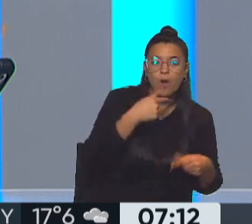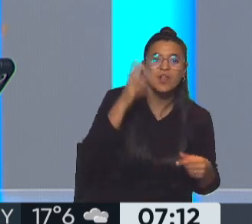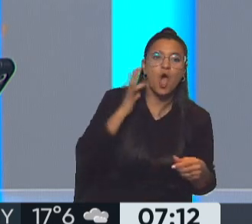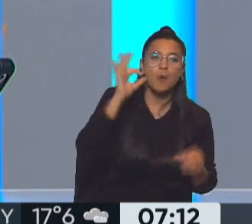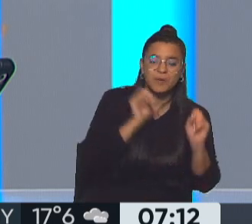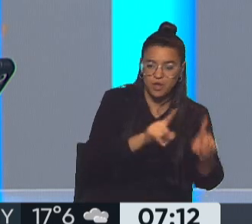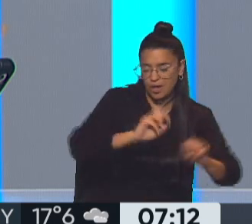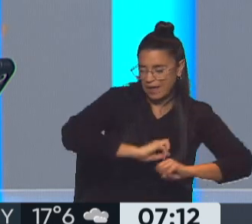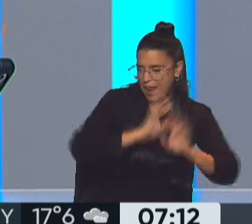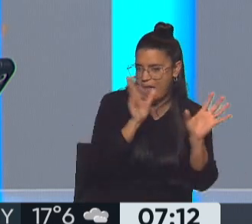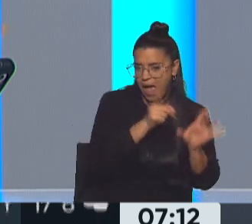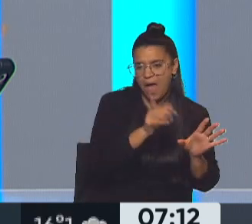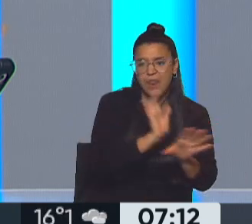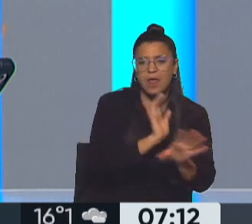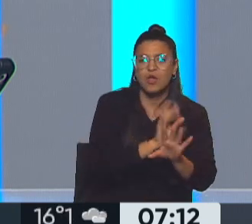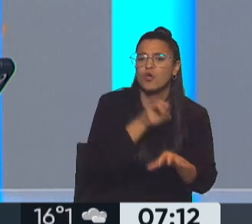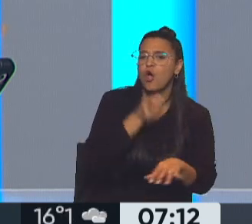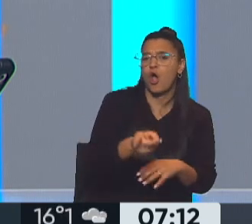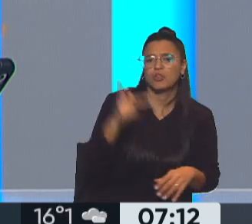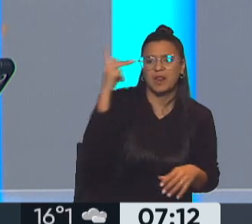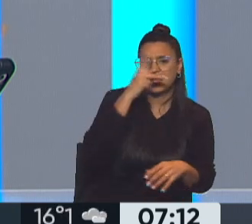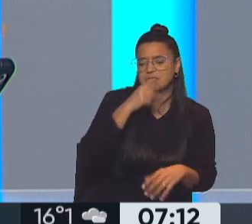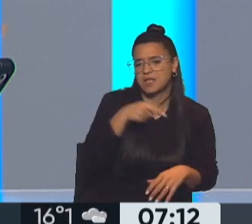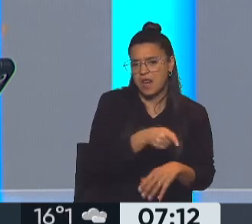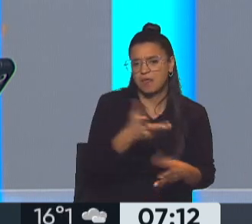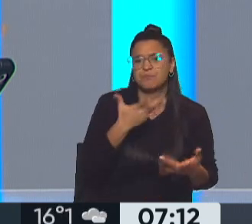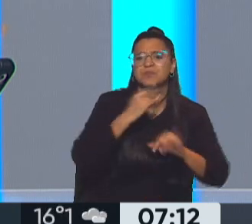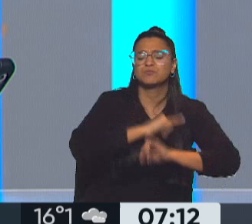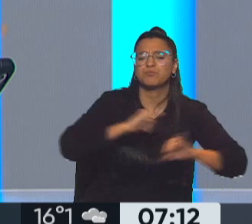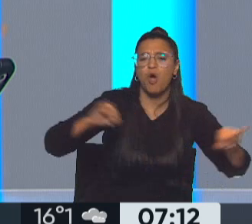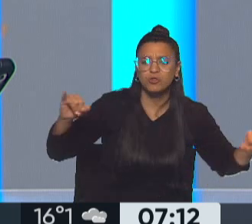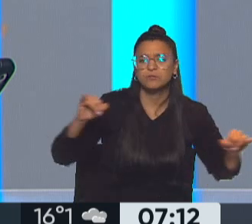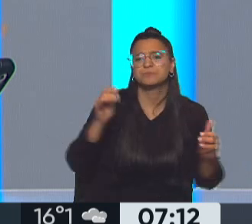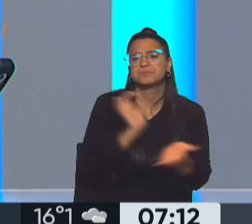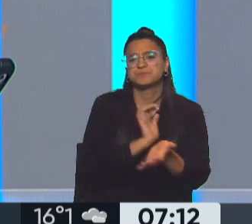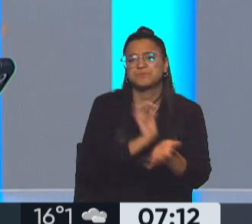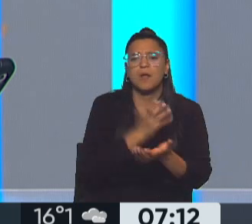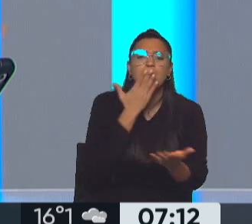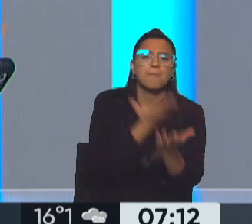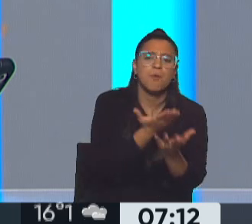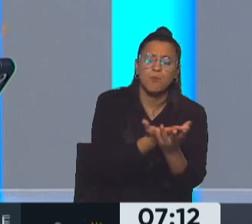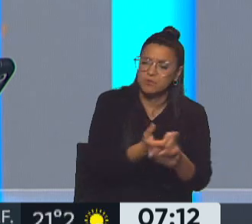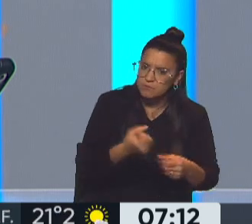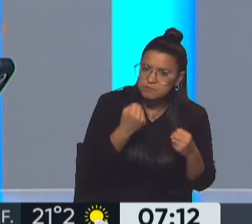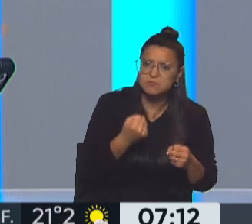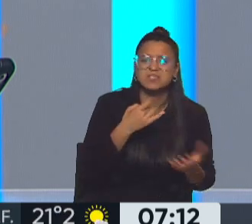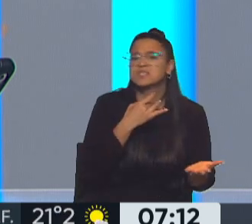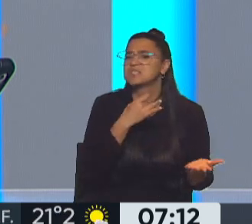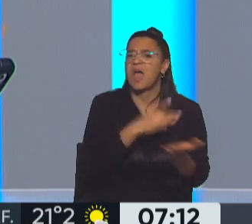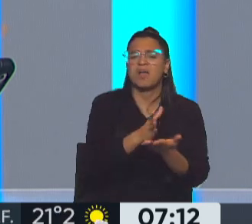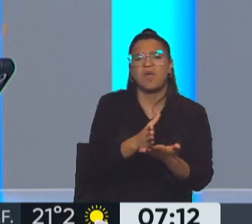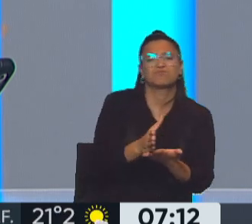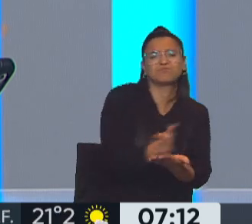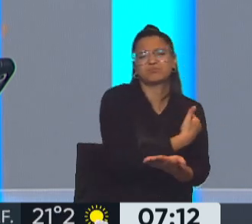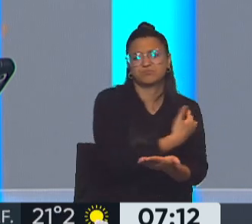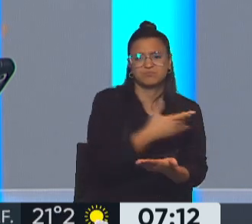que es claramente una postura antikirchnerista. De hecho, en los spots de campaña la propuesta más firme es eliminar al